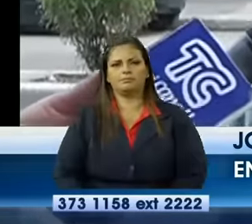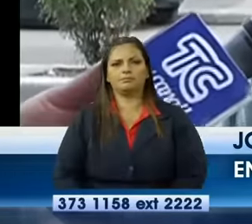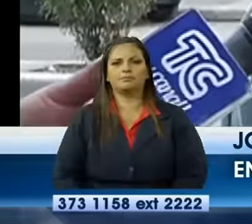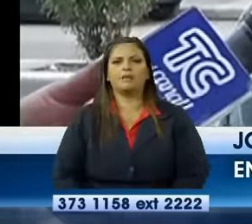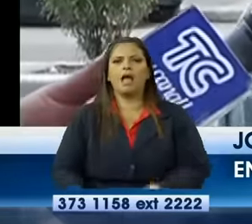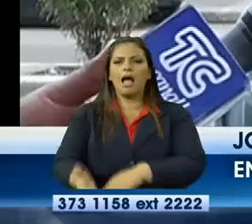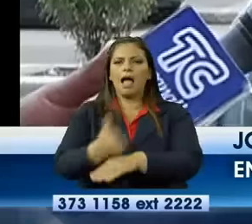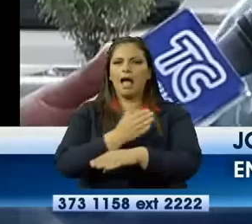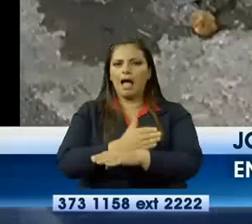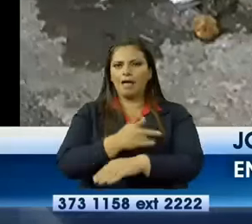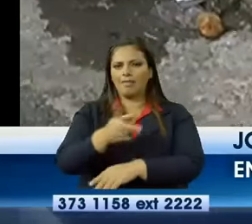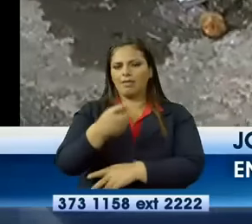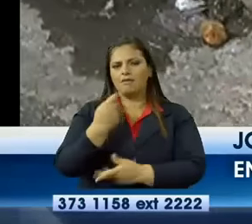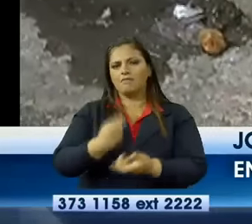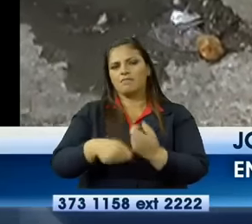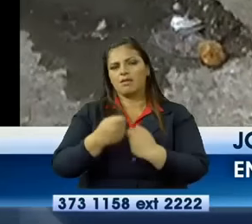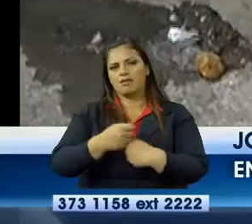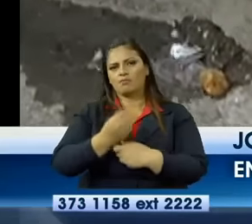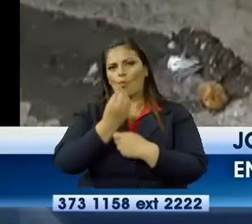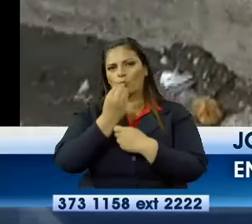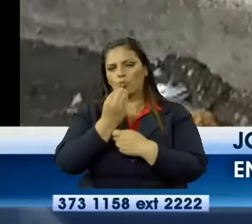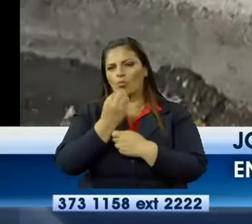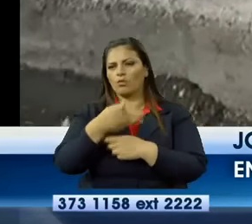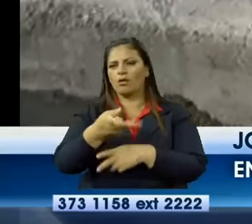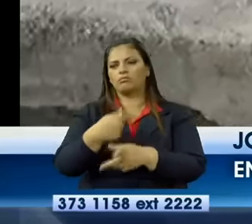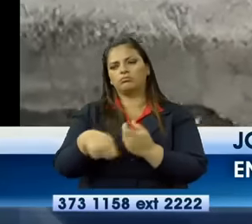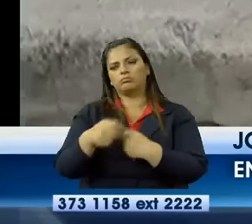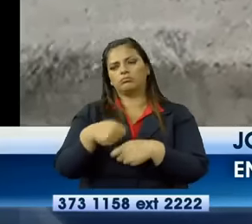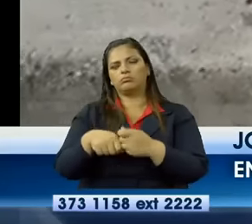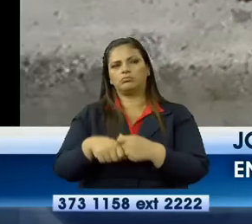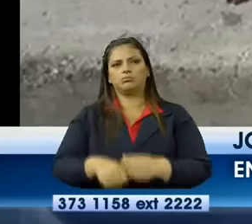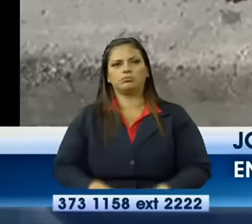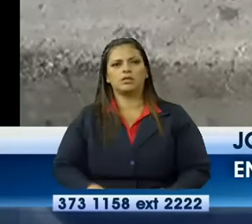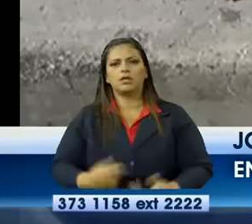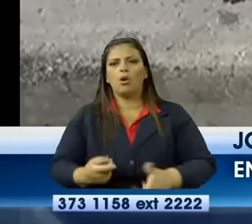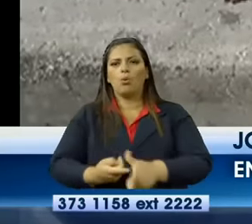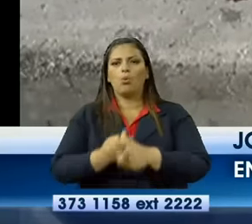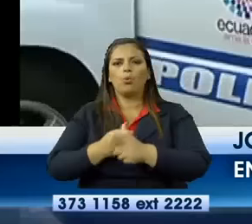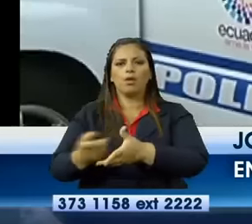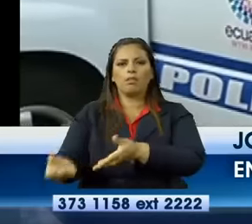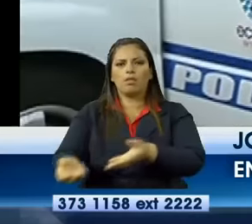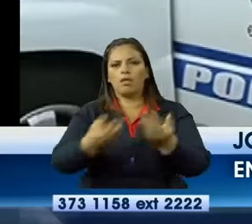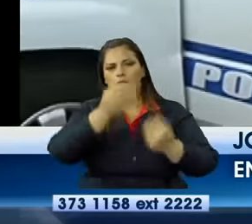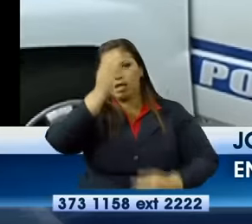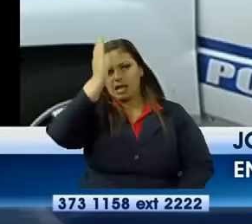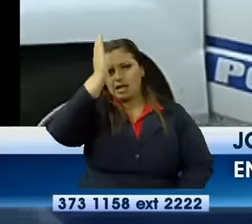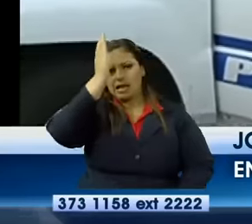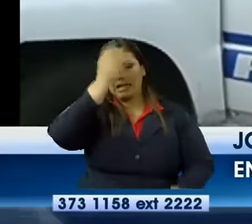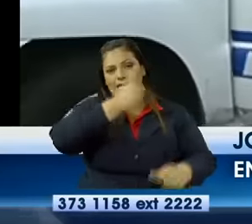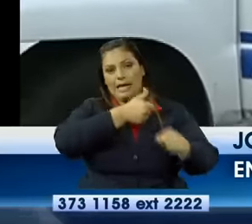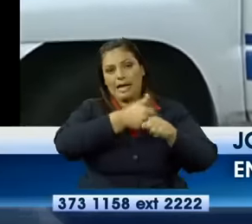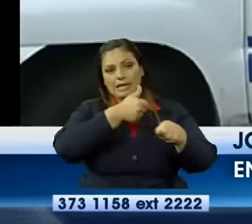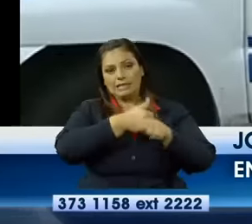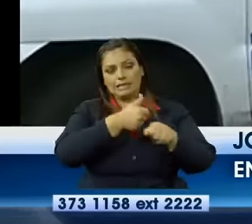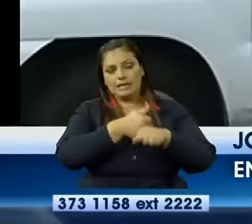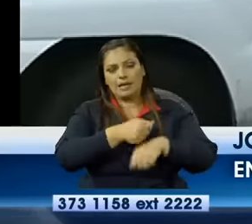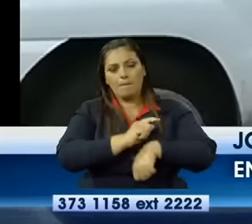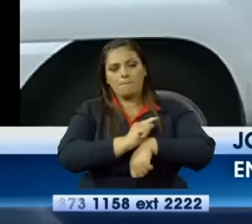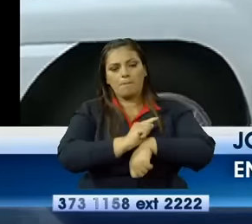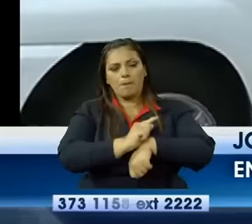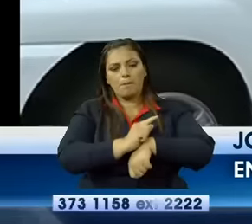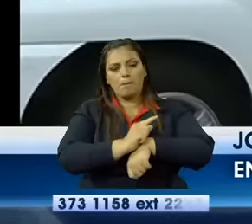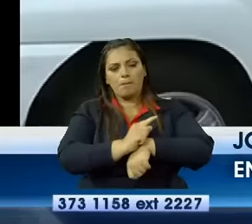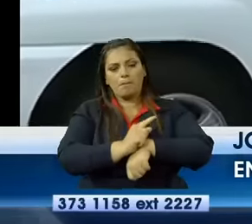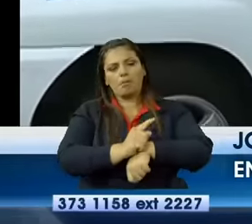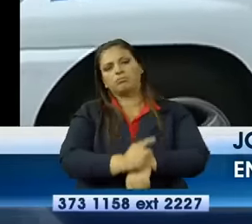acá abajo, acá afuera. Bodero Mosquera fue llevado a una clínica cercana al sector del ataque, donde minutos después murió.